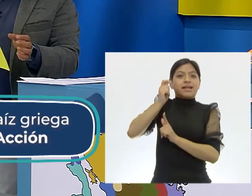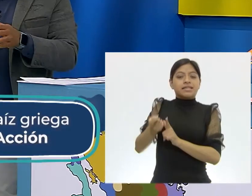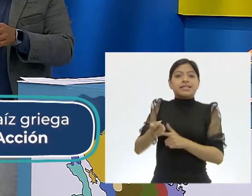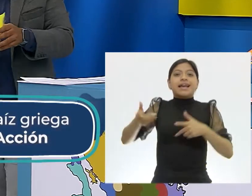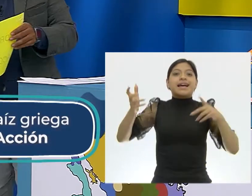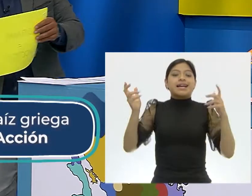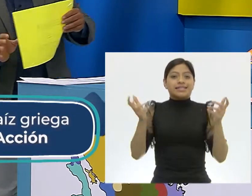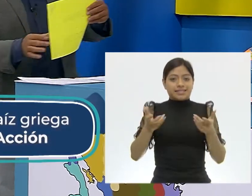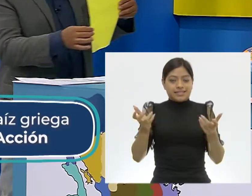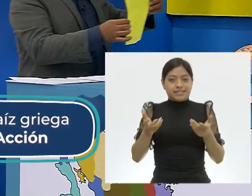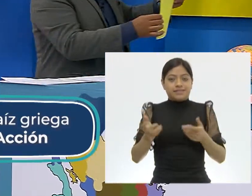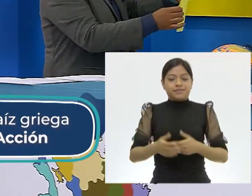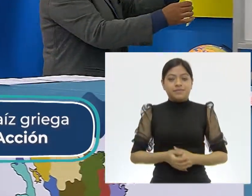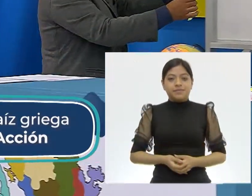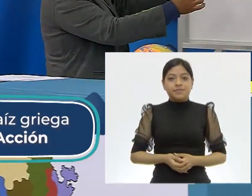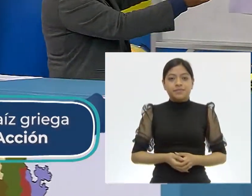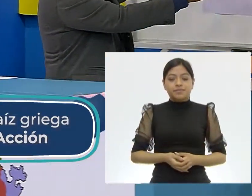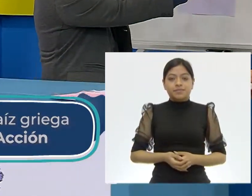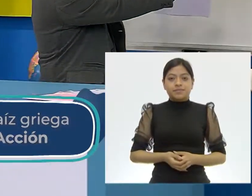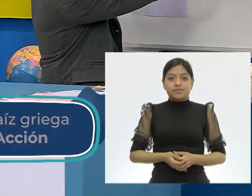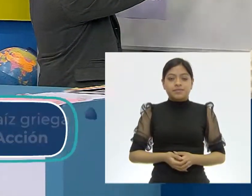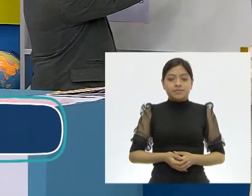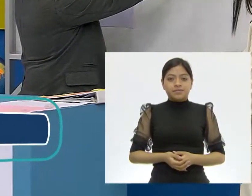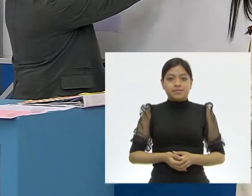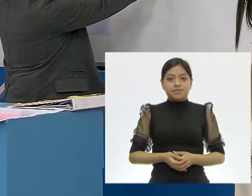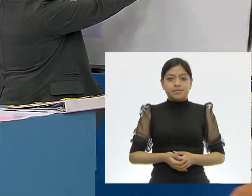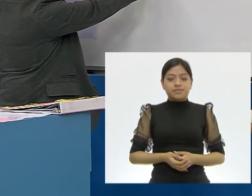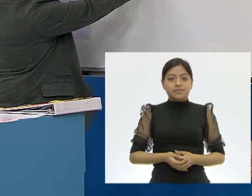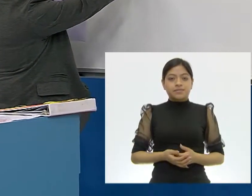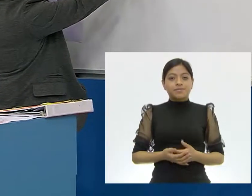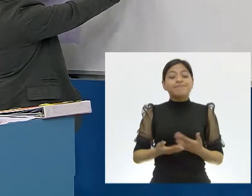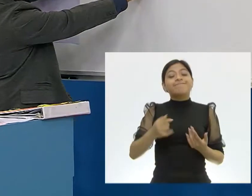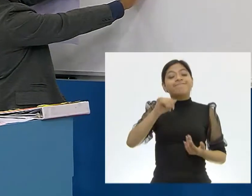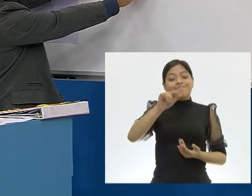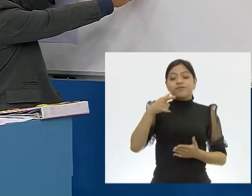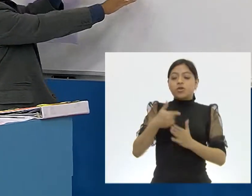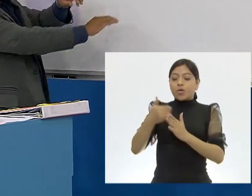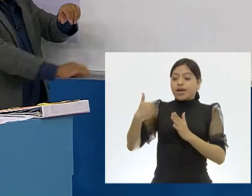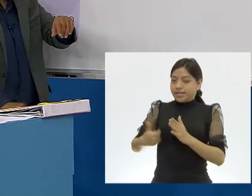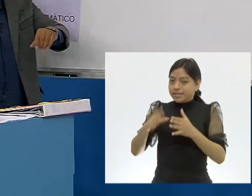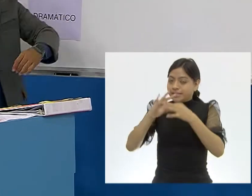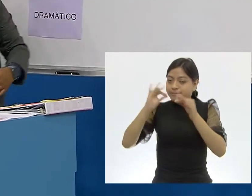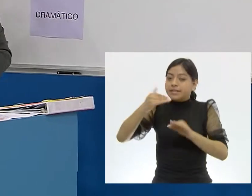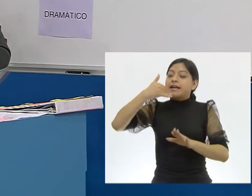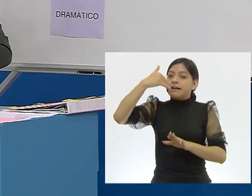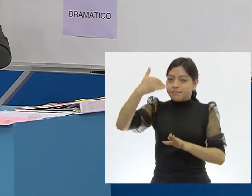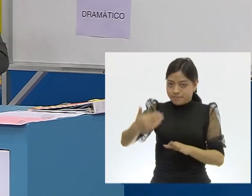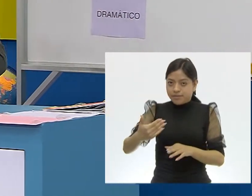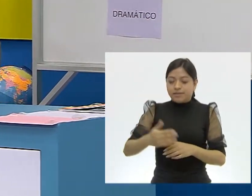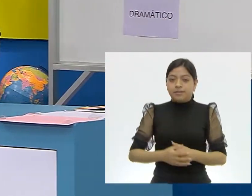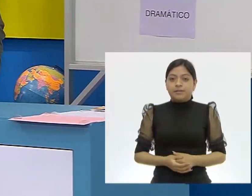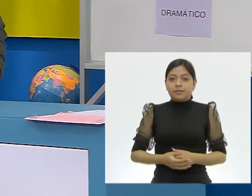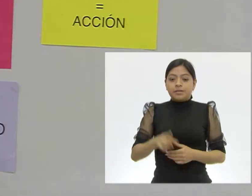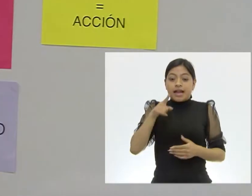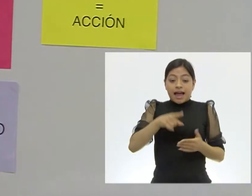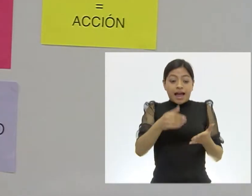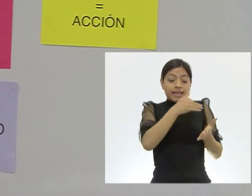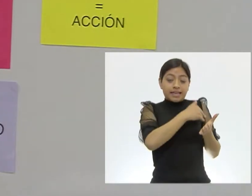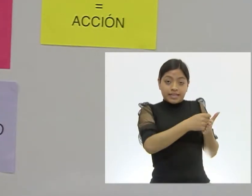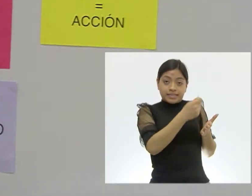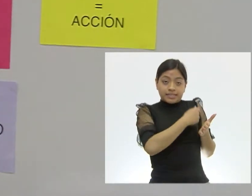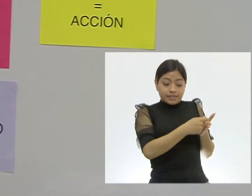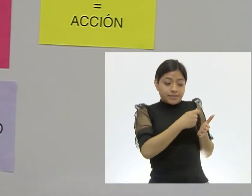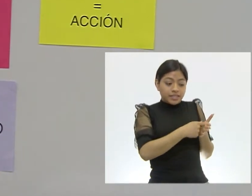acción, ¿de acuerdo? Entonces, como bien lo mencionas, pues precisamente el texto